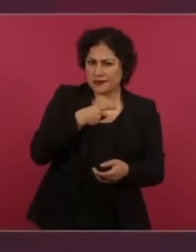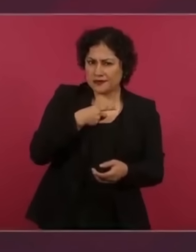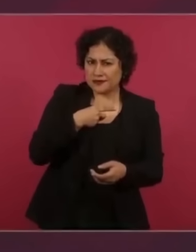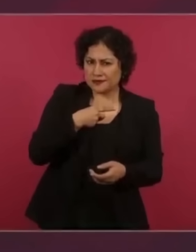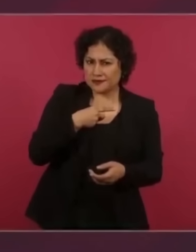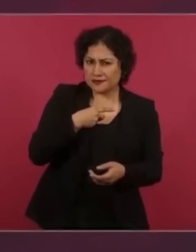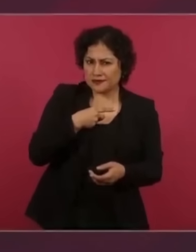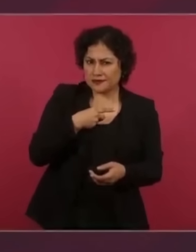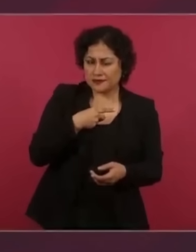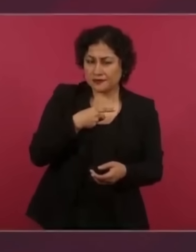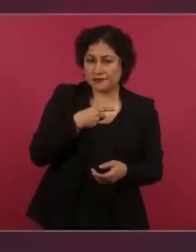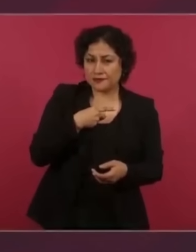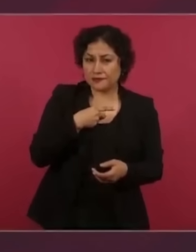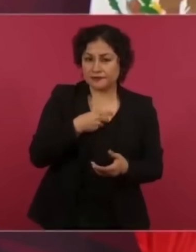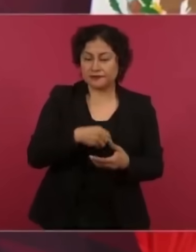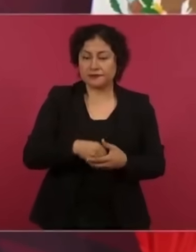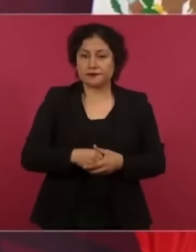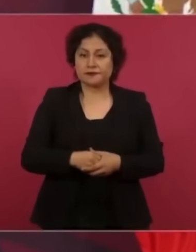1.500